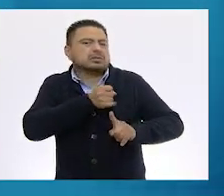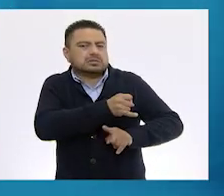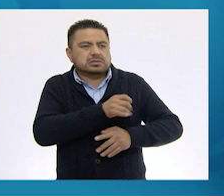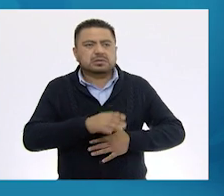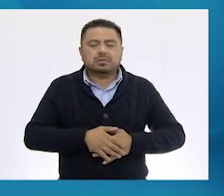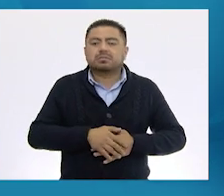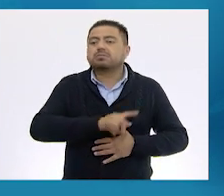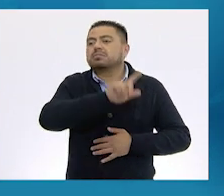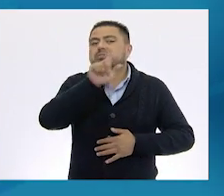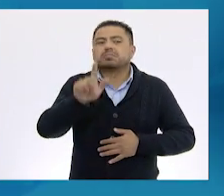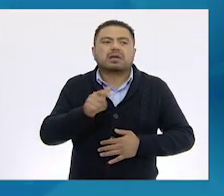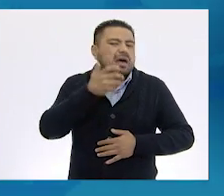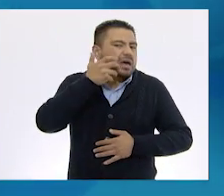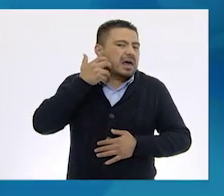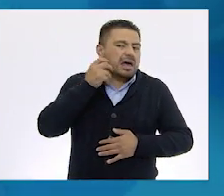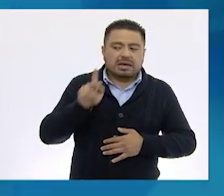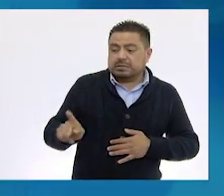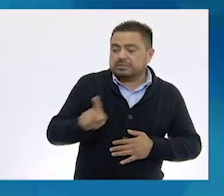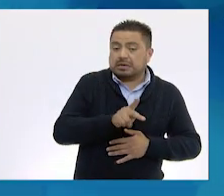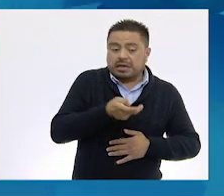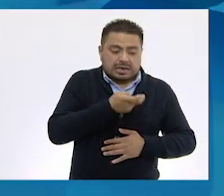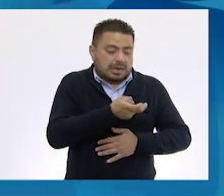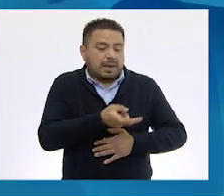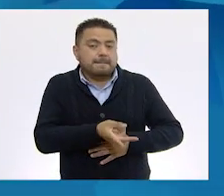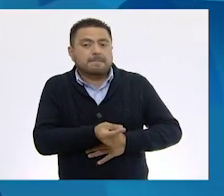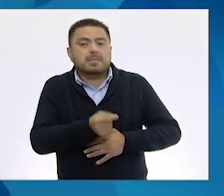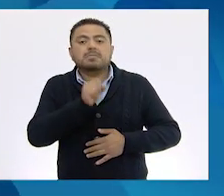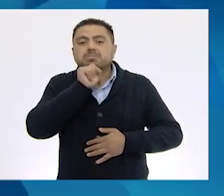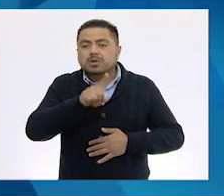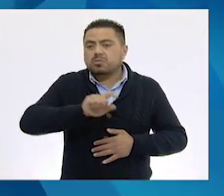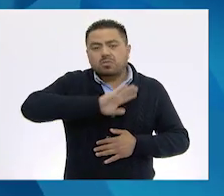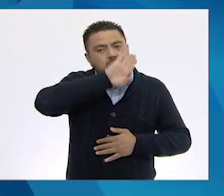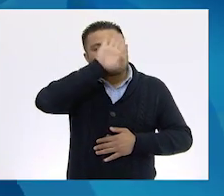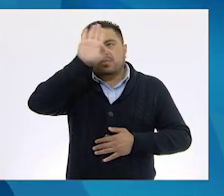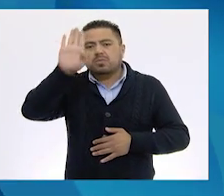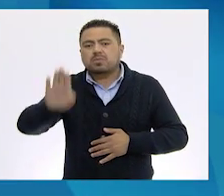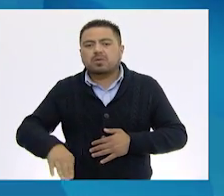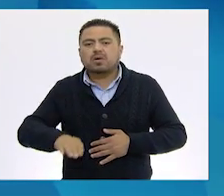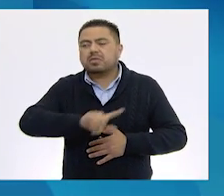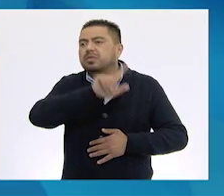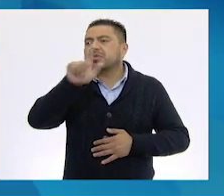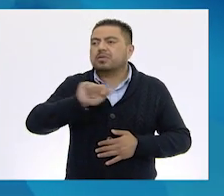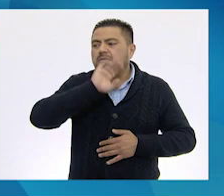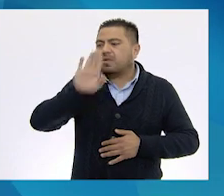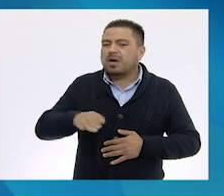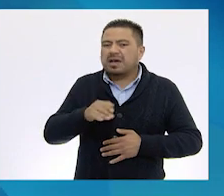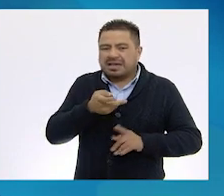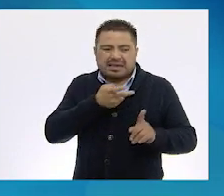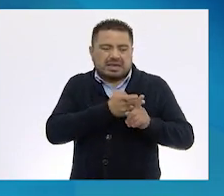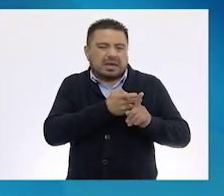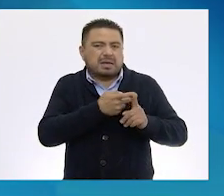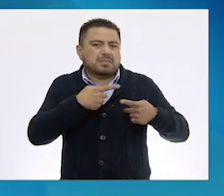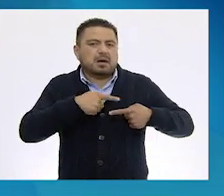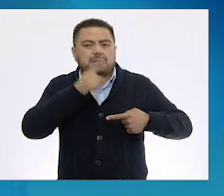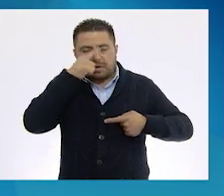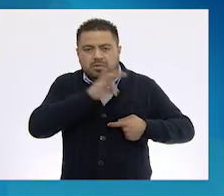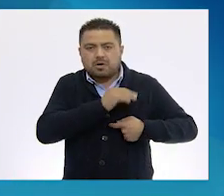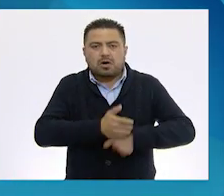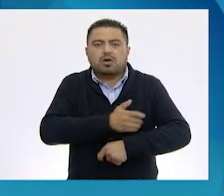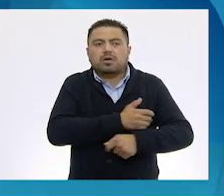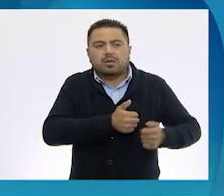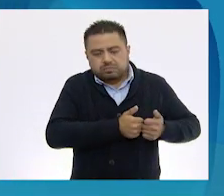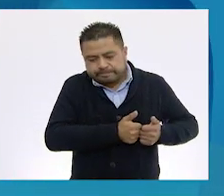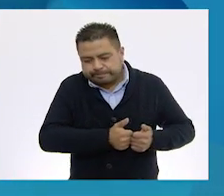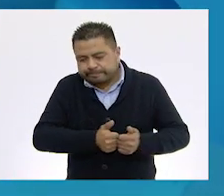Y entonces este perro, que también moría después de la muerte del amo para poder acompañarlo,